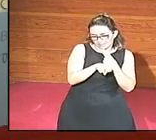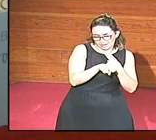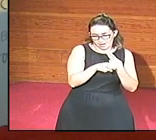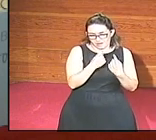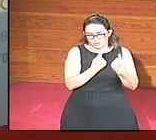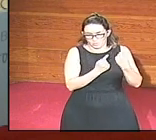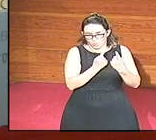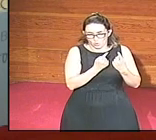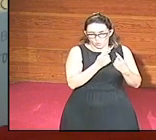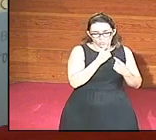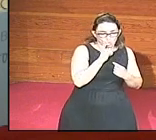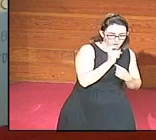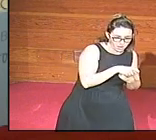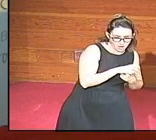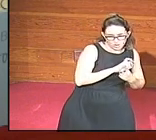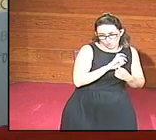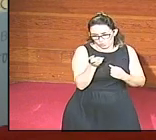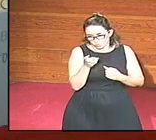ucranianos, de prorrusos,